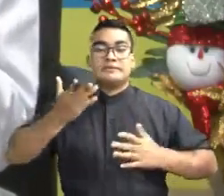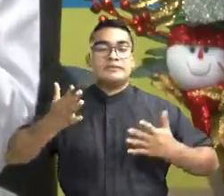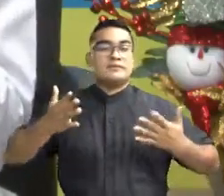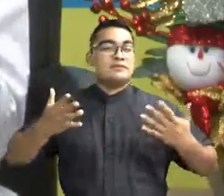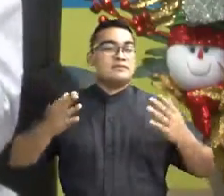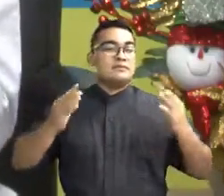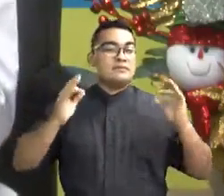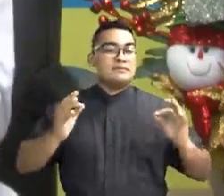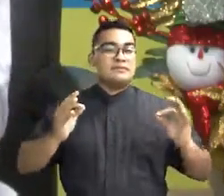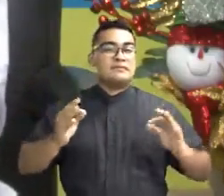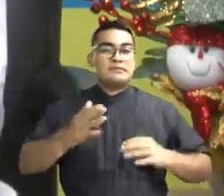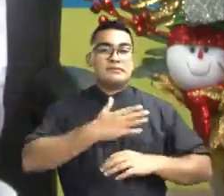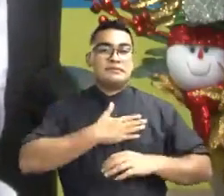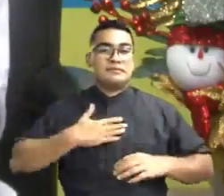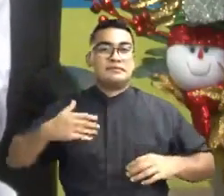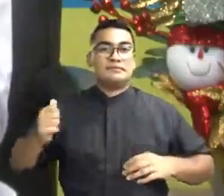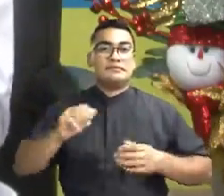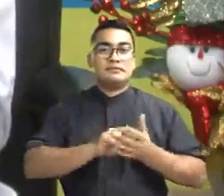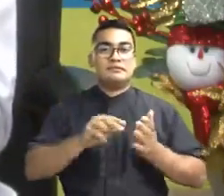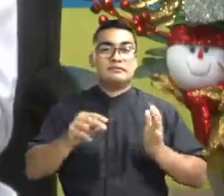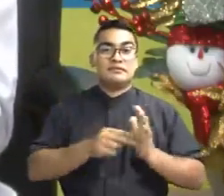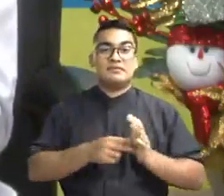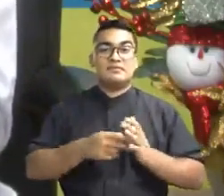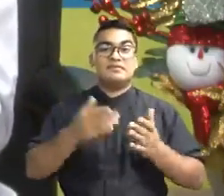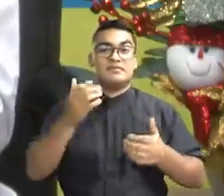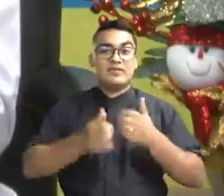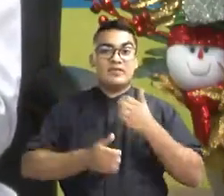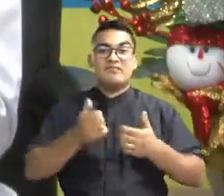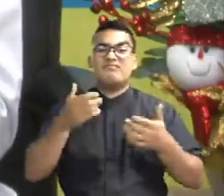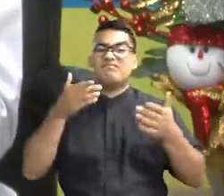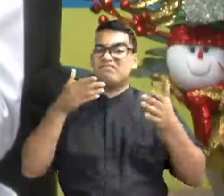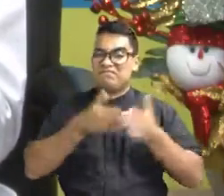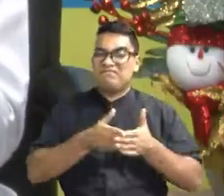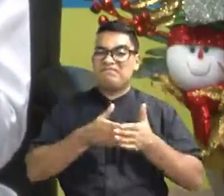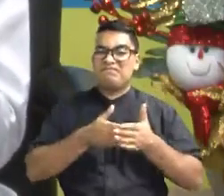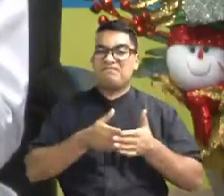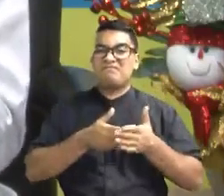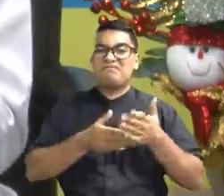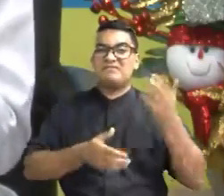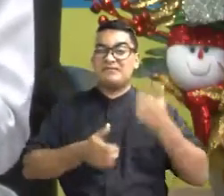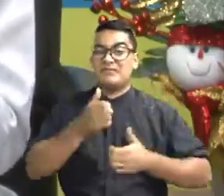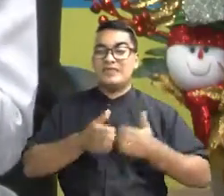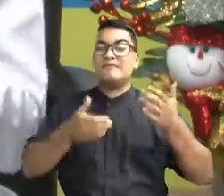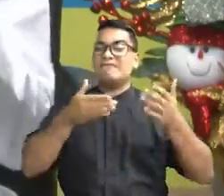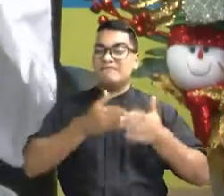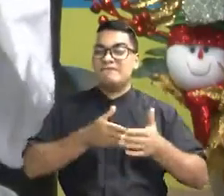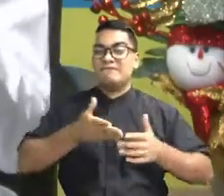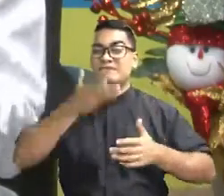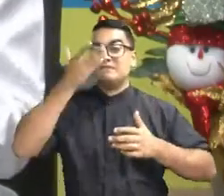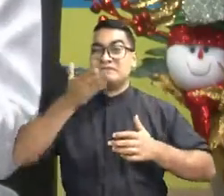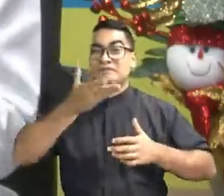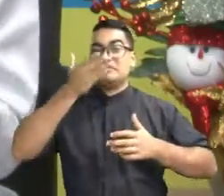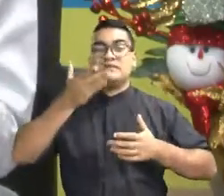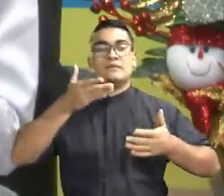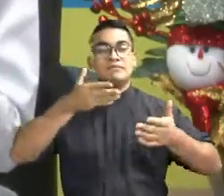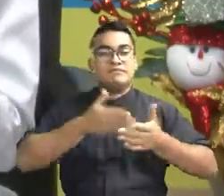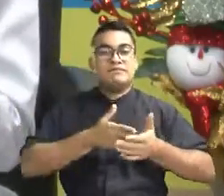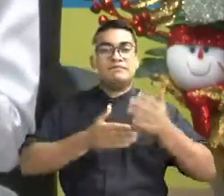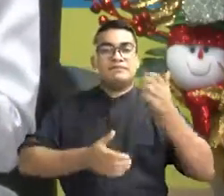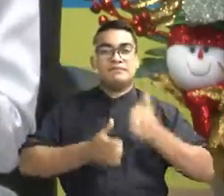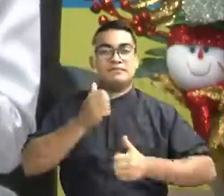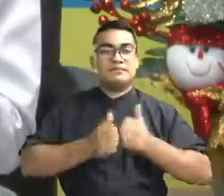hablamos de que es una limitación para el flujo de aire en el pulmón. Entonces, en esto está orientado